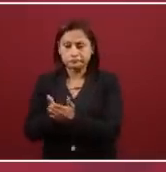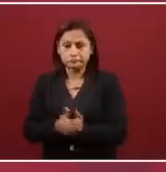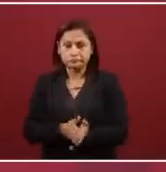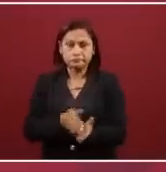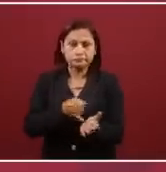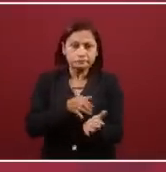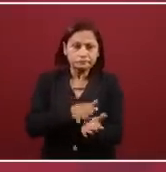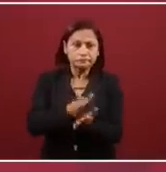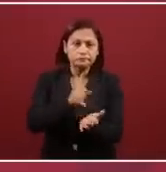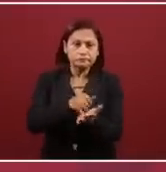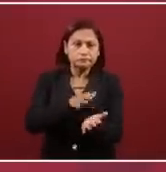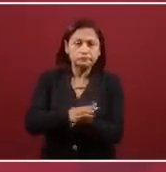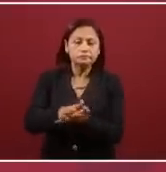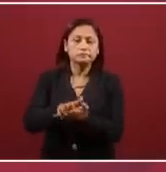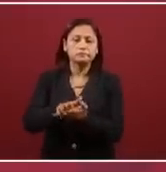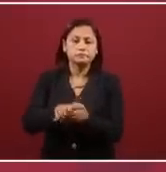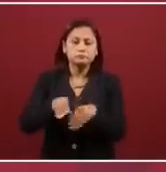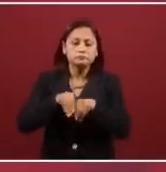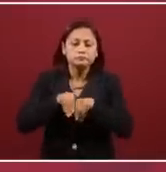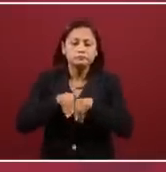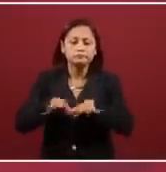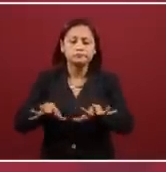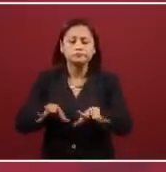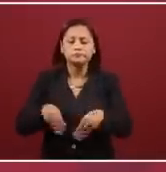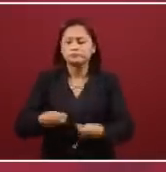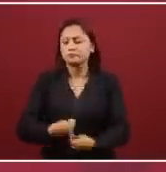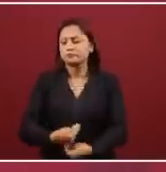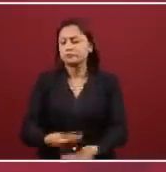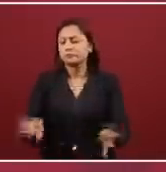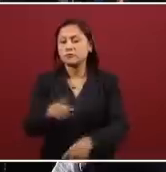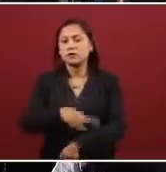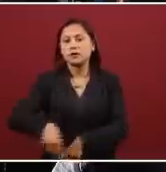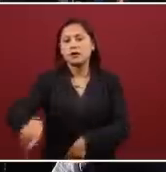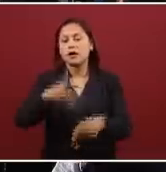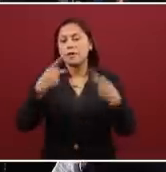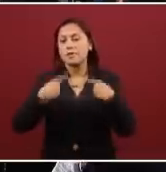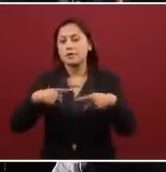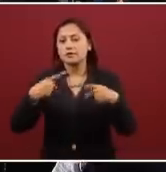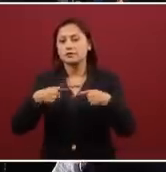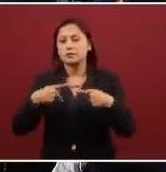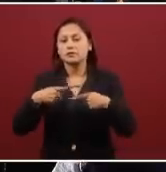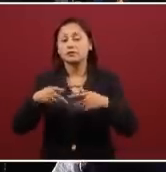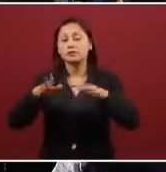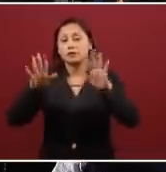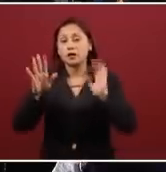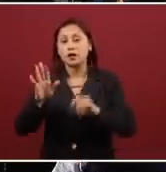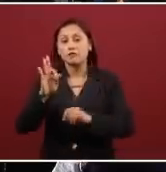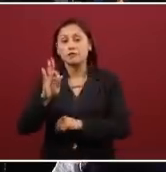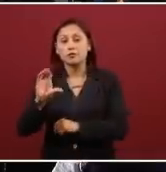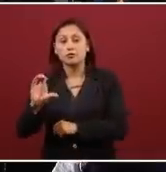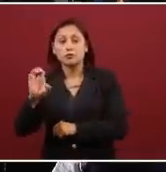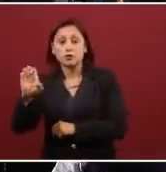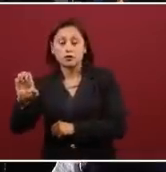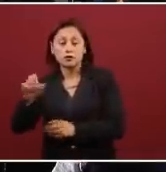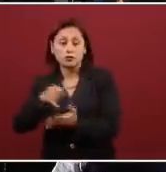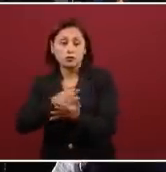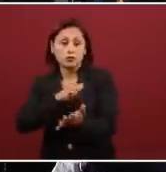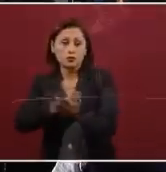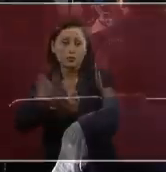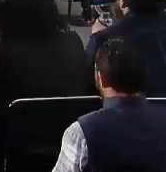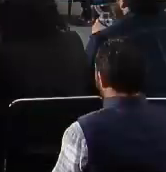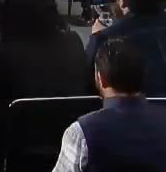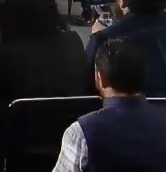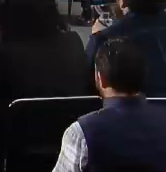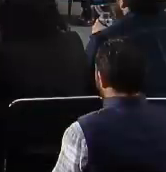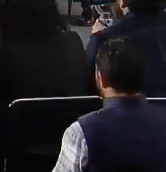para difusión popular. Si en el Fondo de Cultura Económica se están haciendo libros que